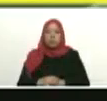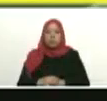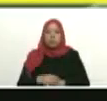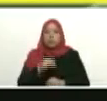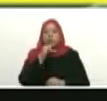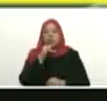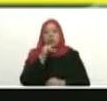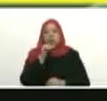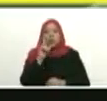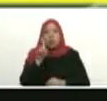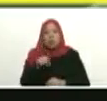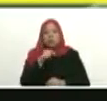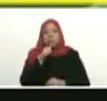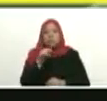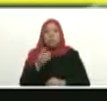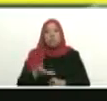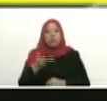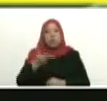extraordinaria,